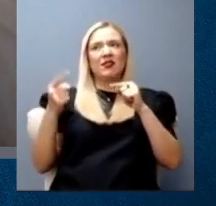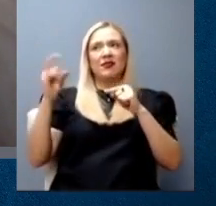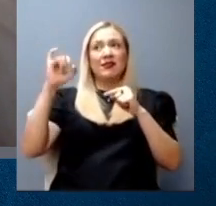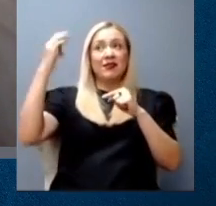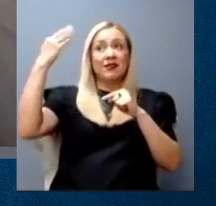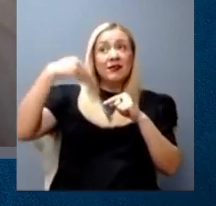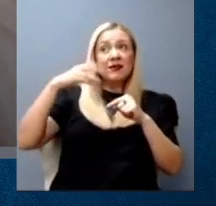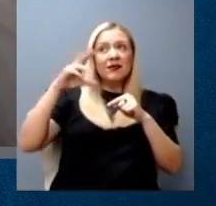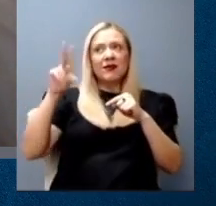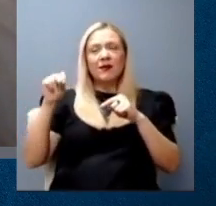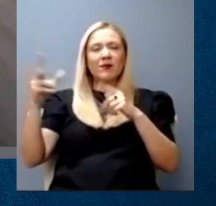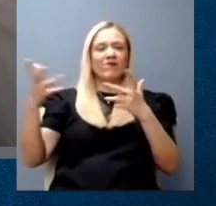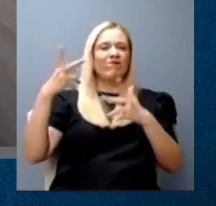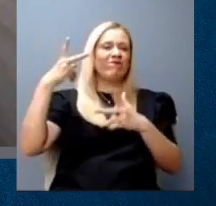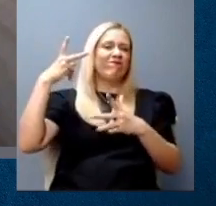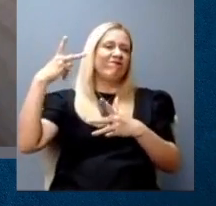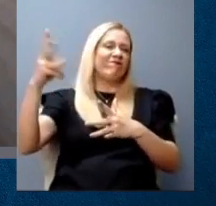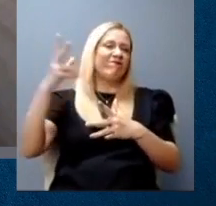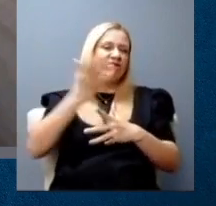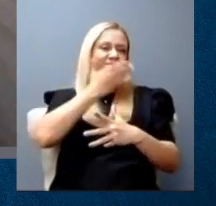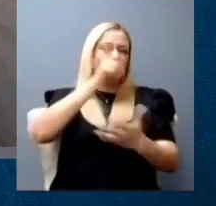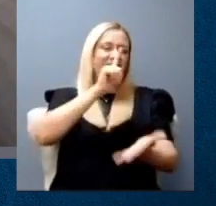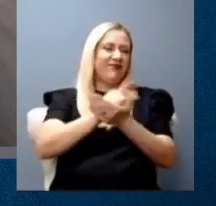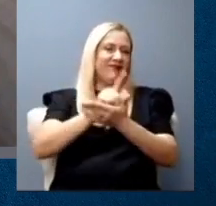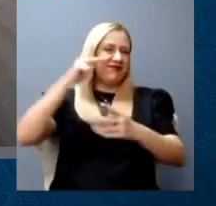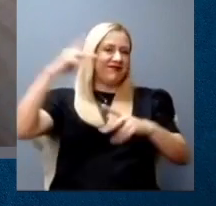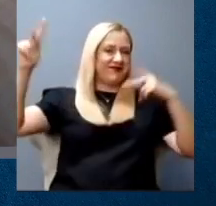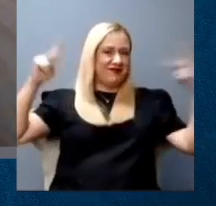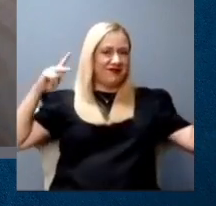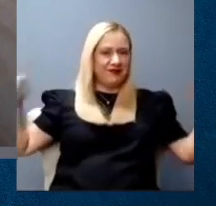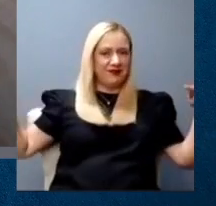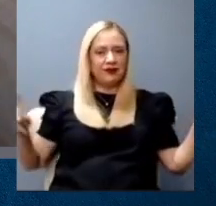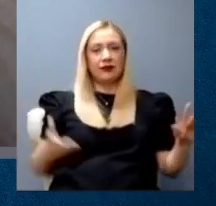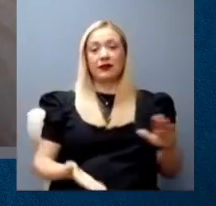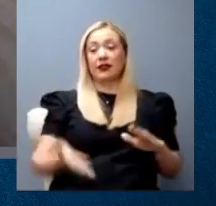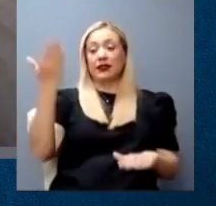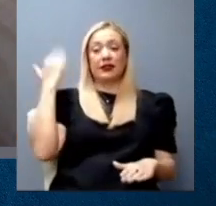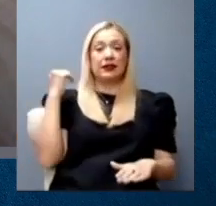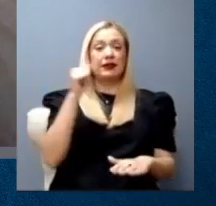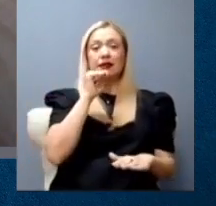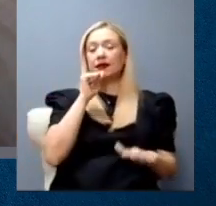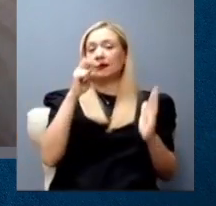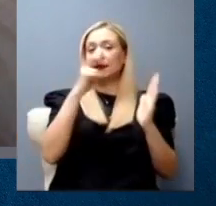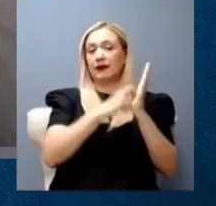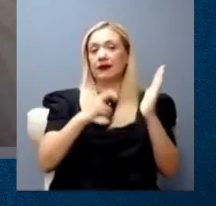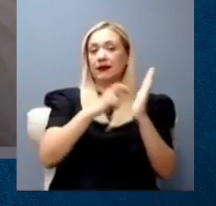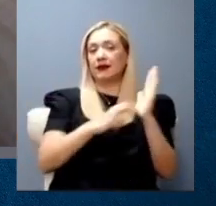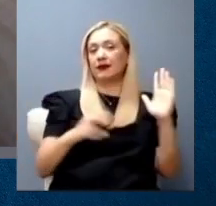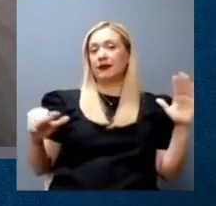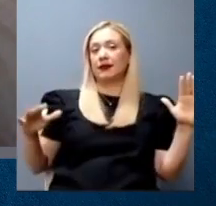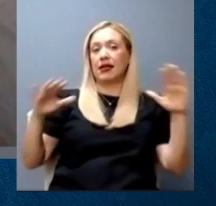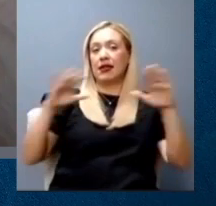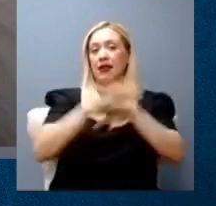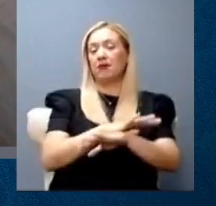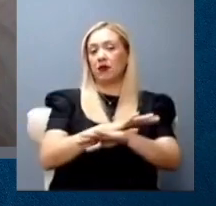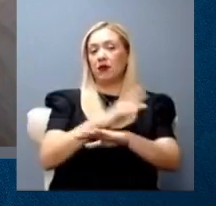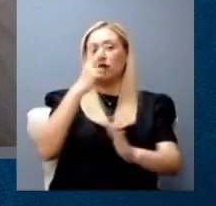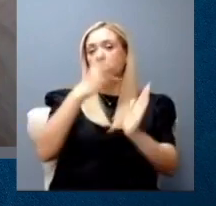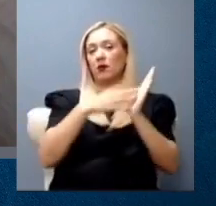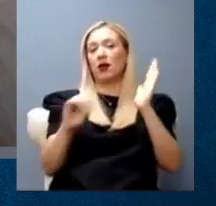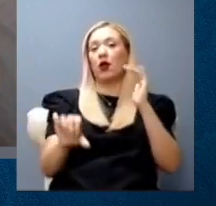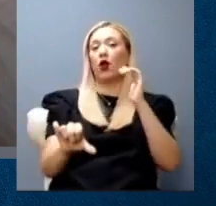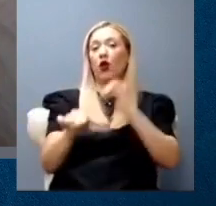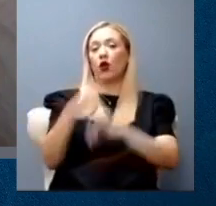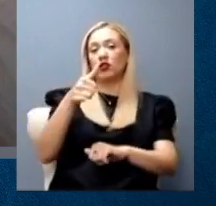derecho interno. Antes de la reforma, de la reforma constitucional de derechos humanos de